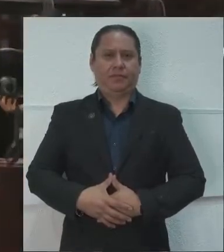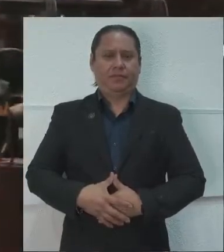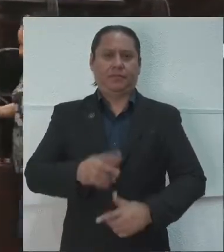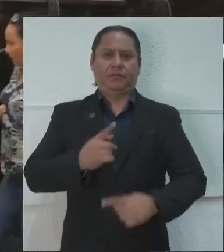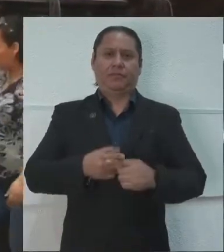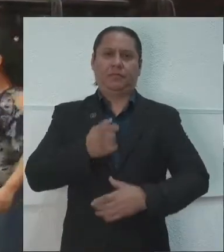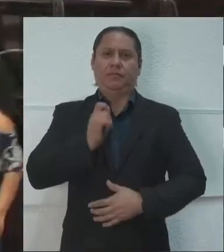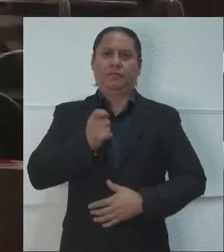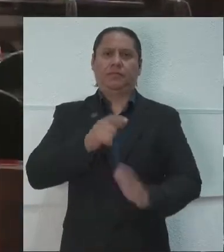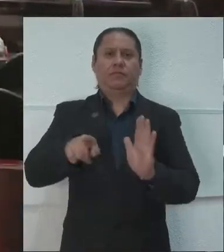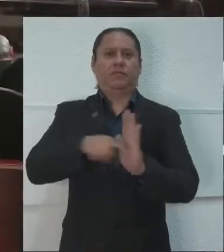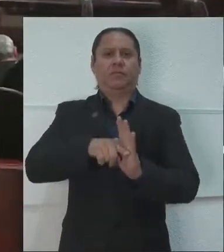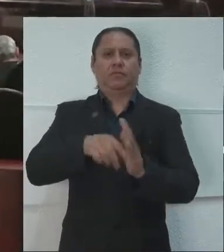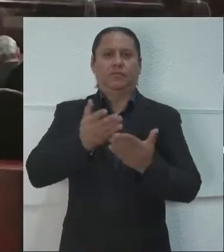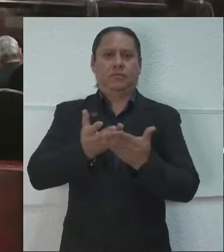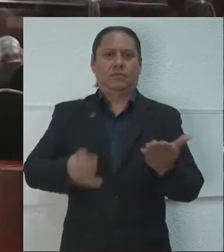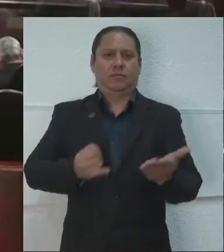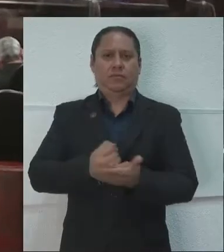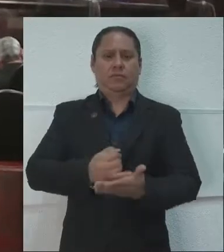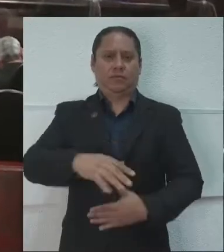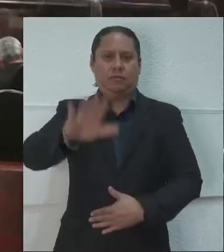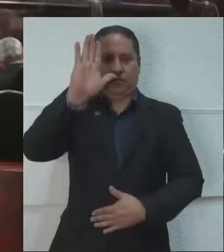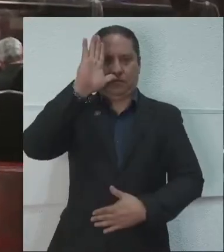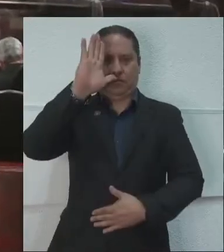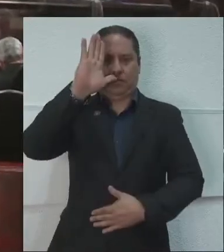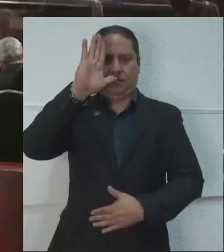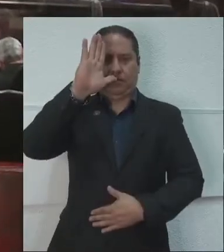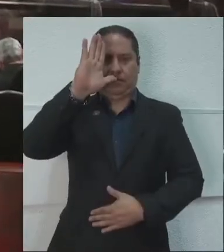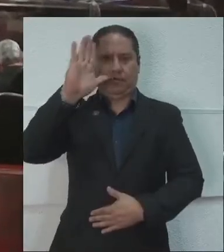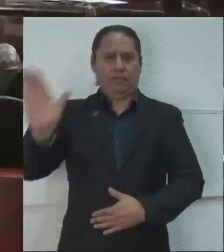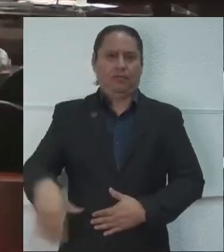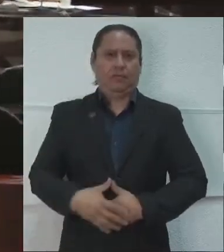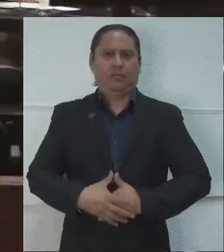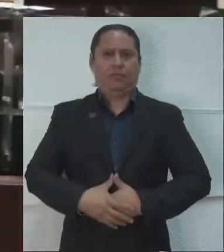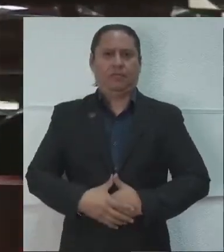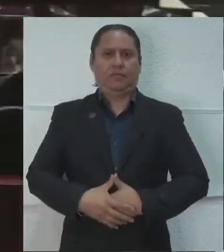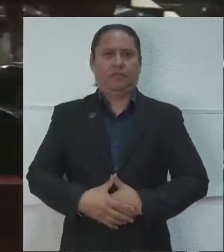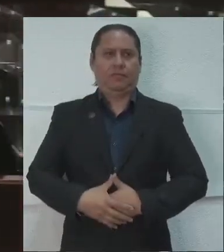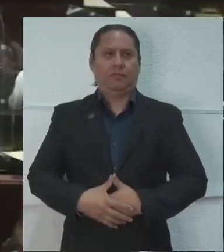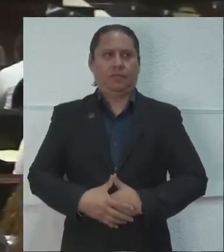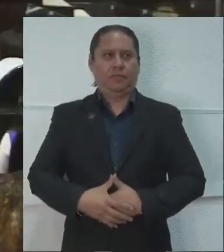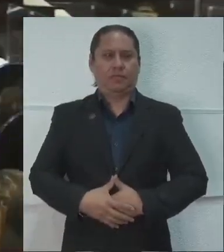Los que estén por la negativa, sírvanse manifestarlo levantando la mano.